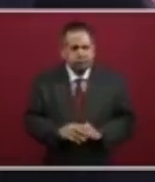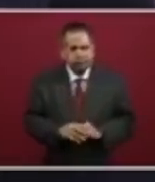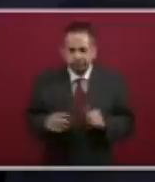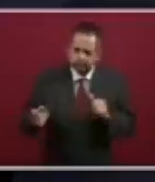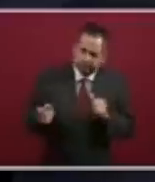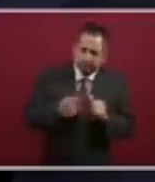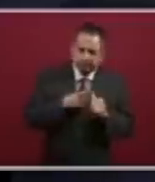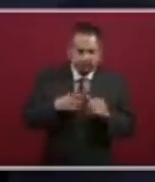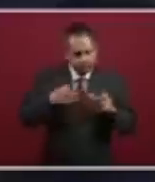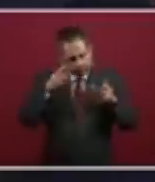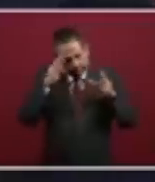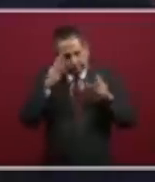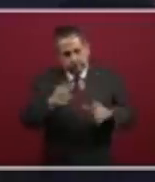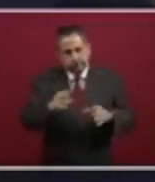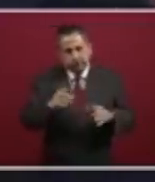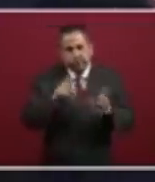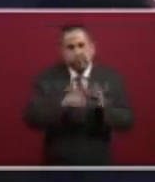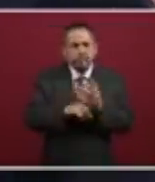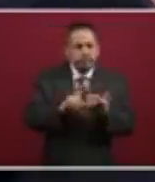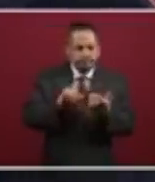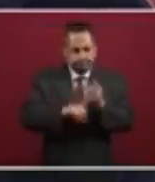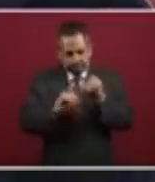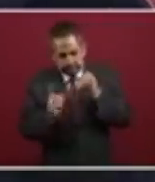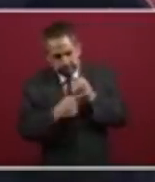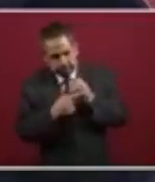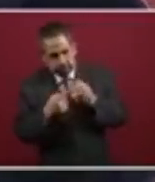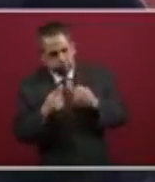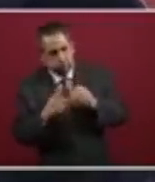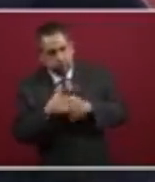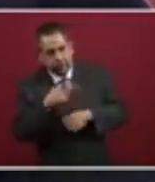primero, atender las causas.